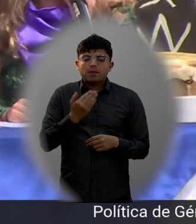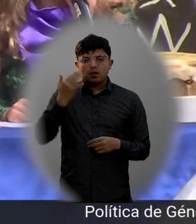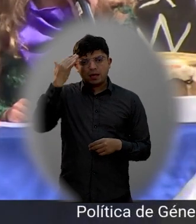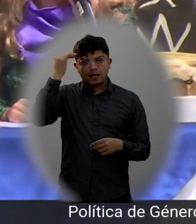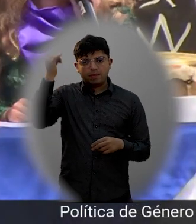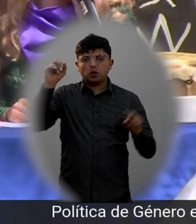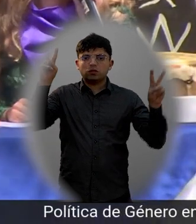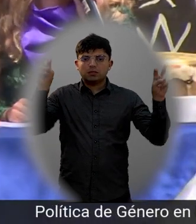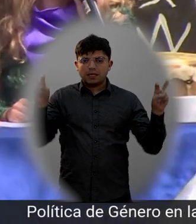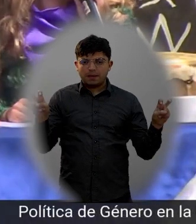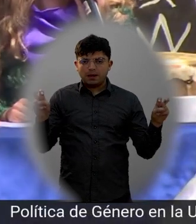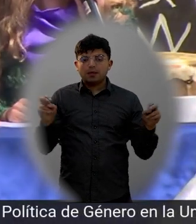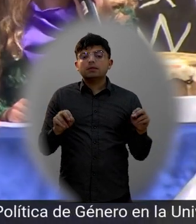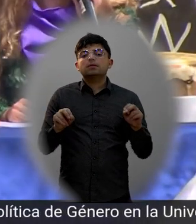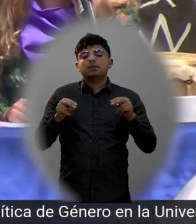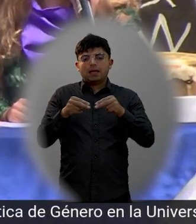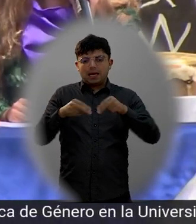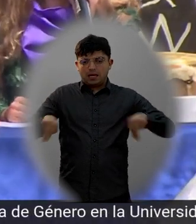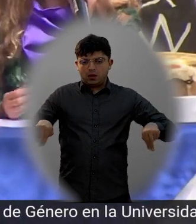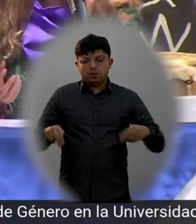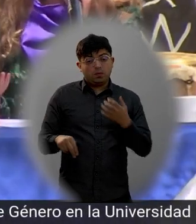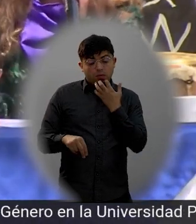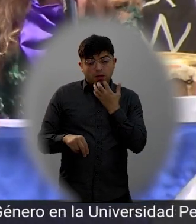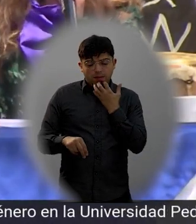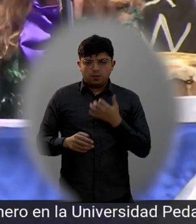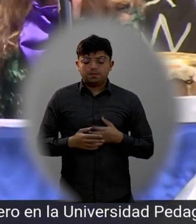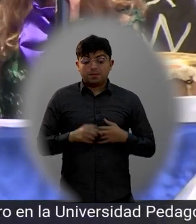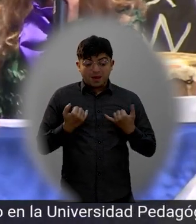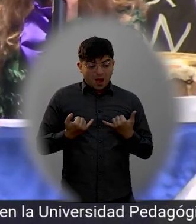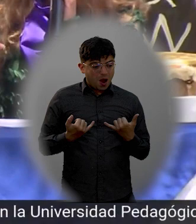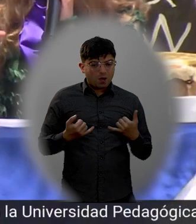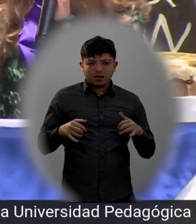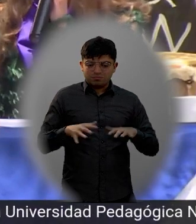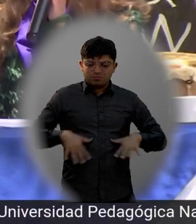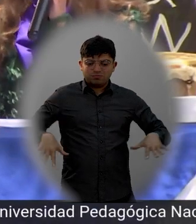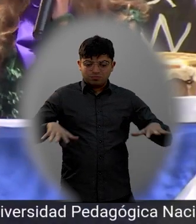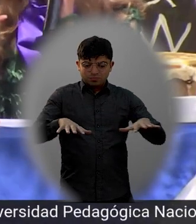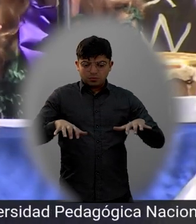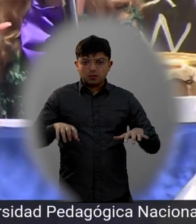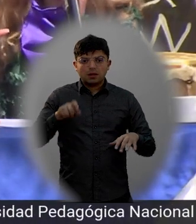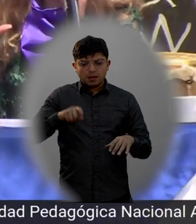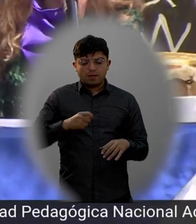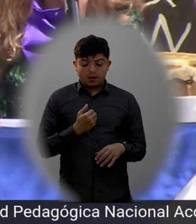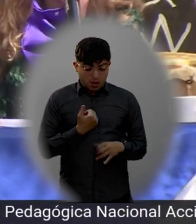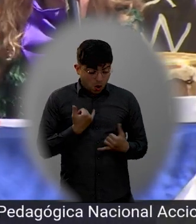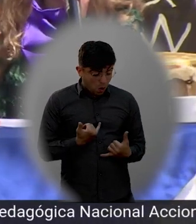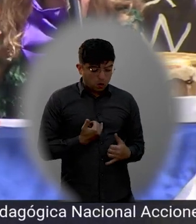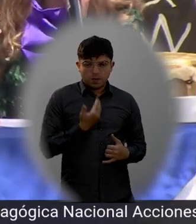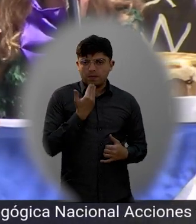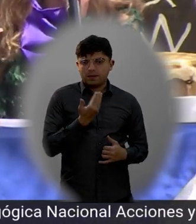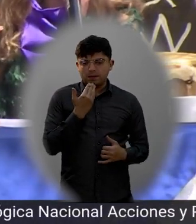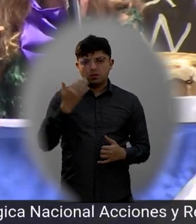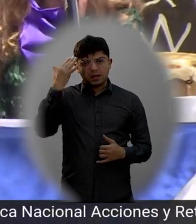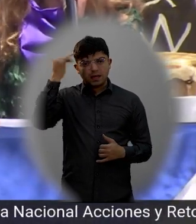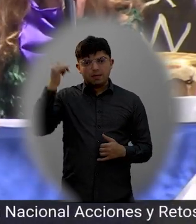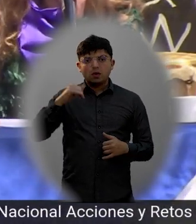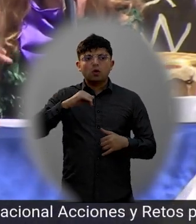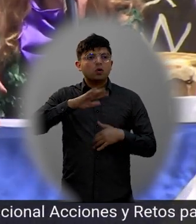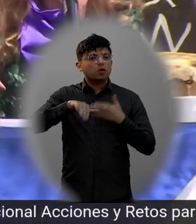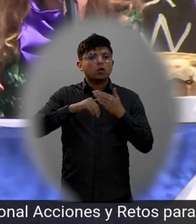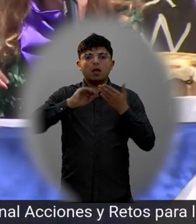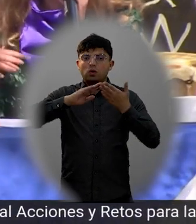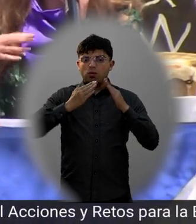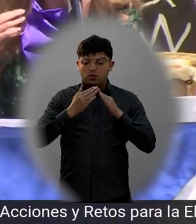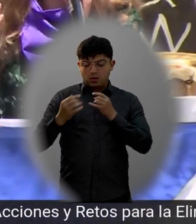para los temas relacionados con género. Es decir, por ejemplo, en este momento debería haber un permiso académico para toda la comunidad de